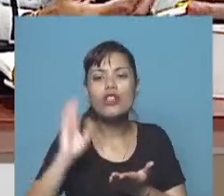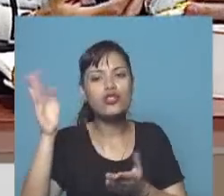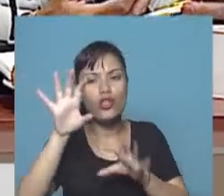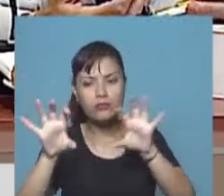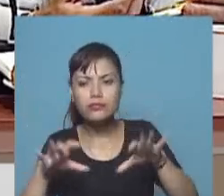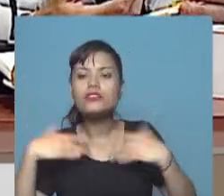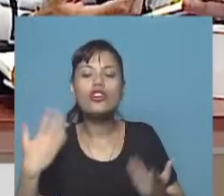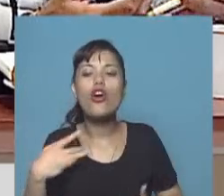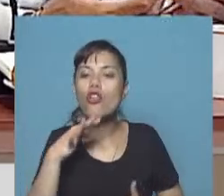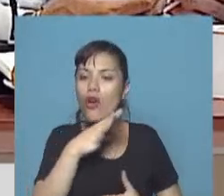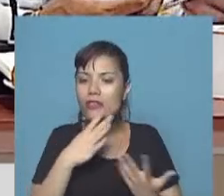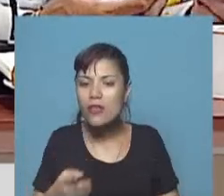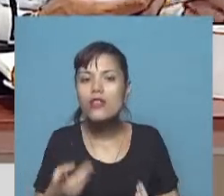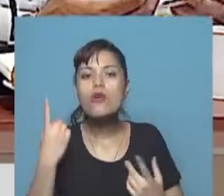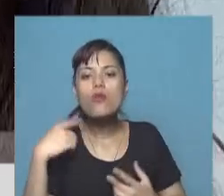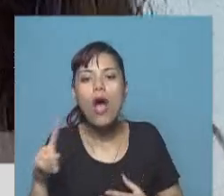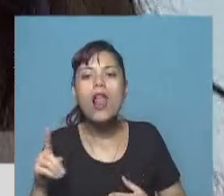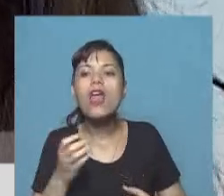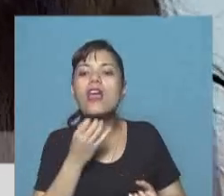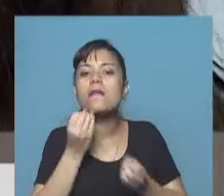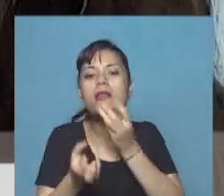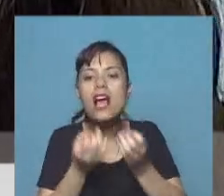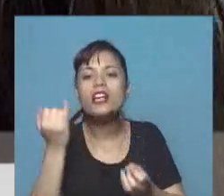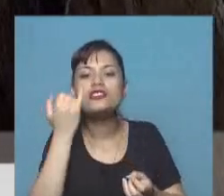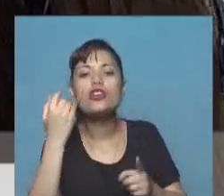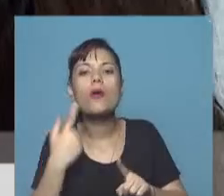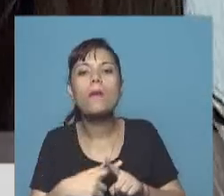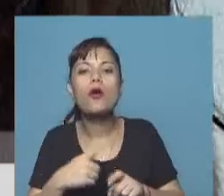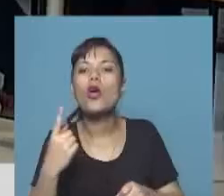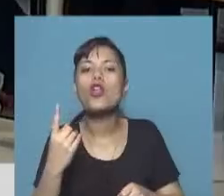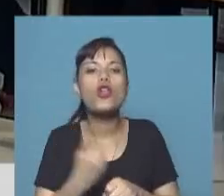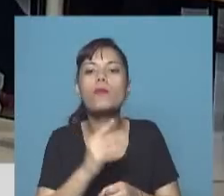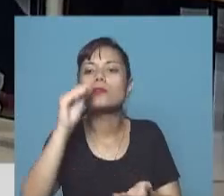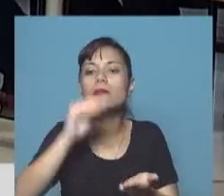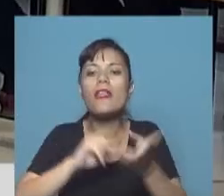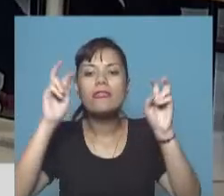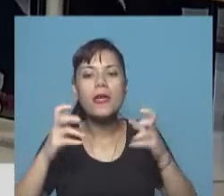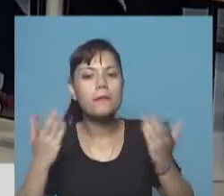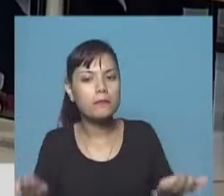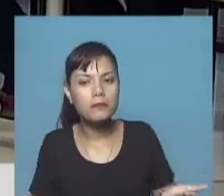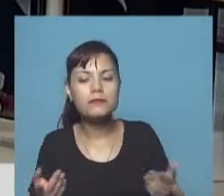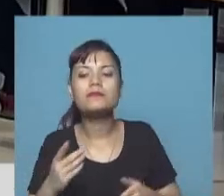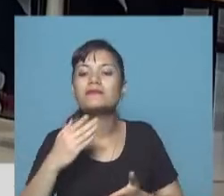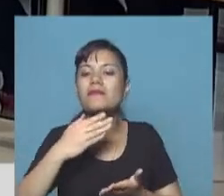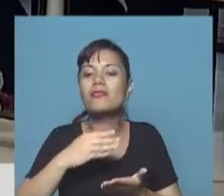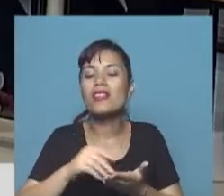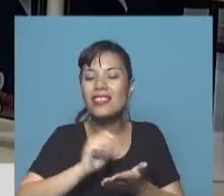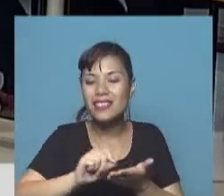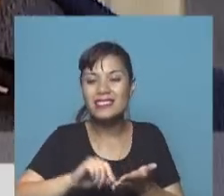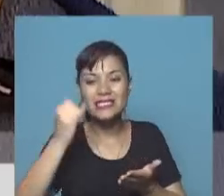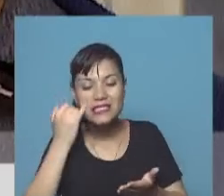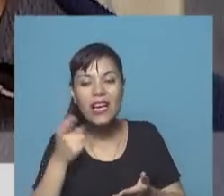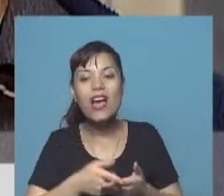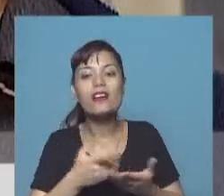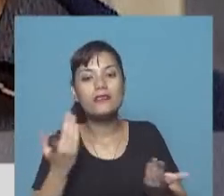bloques. Entonces no entendemos cuáles son las explicaciones y los argumentos por los cuales no poner este tema en consideración, sacar dictamen que ya tiene